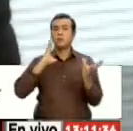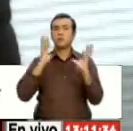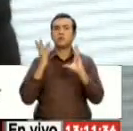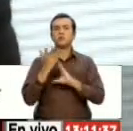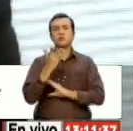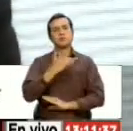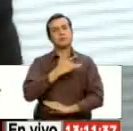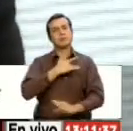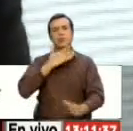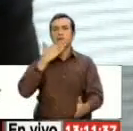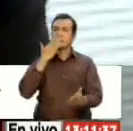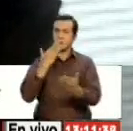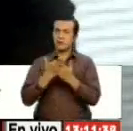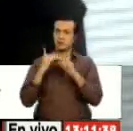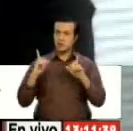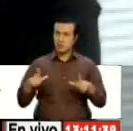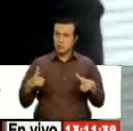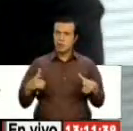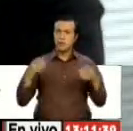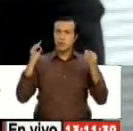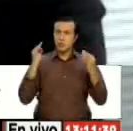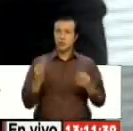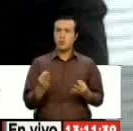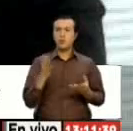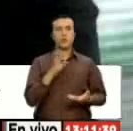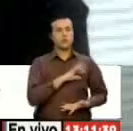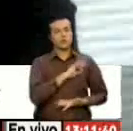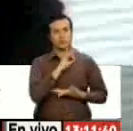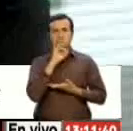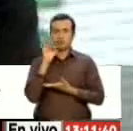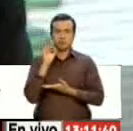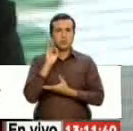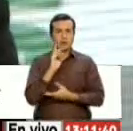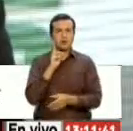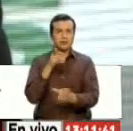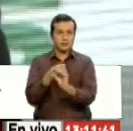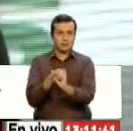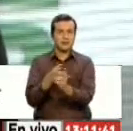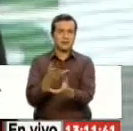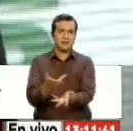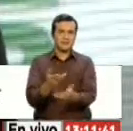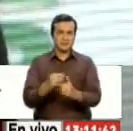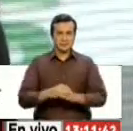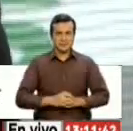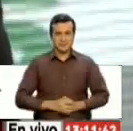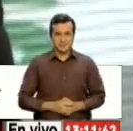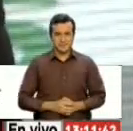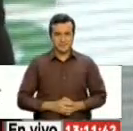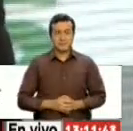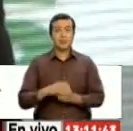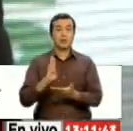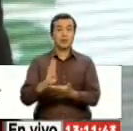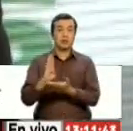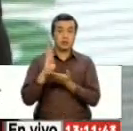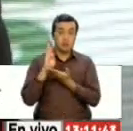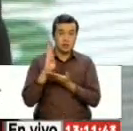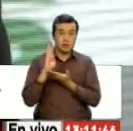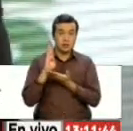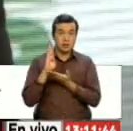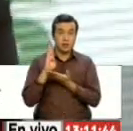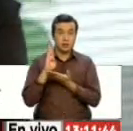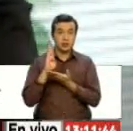que le agradezco a Lenin por haberme permitido formar parte. El IES con